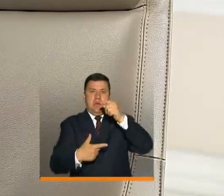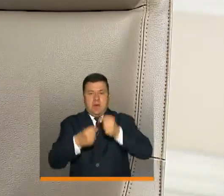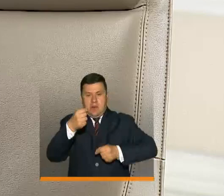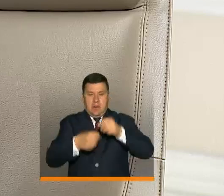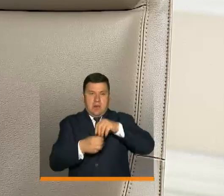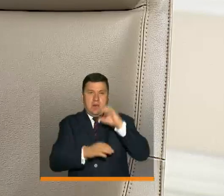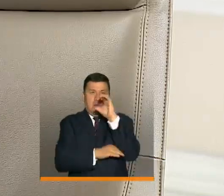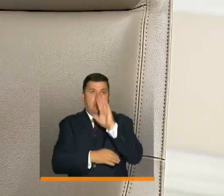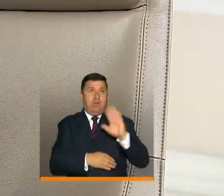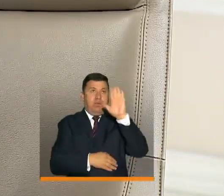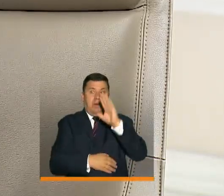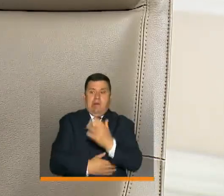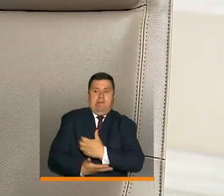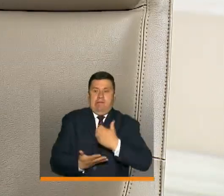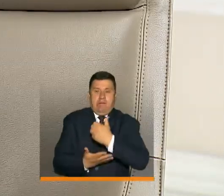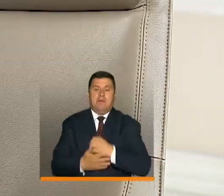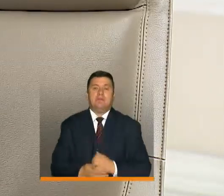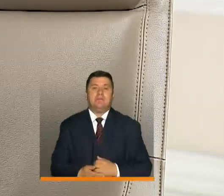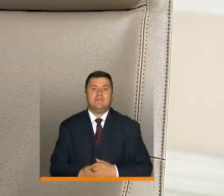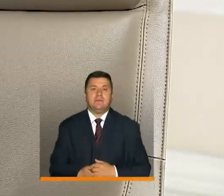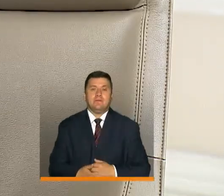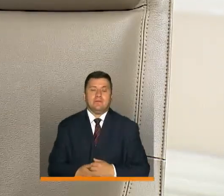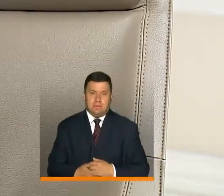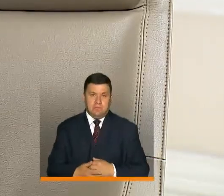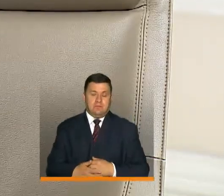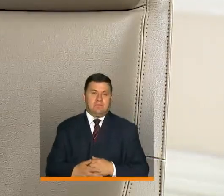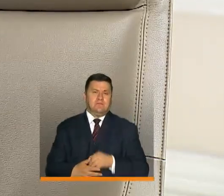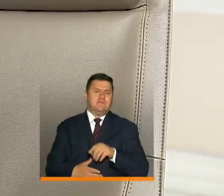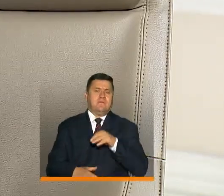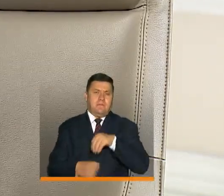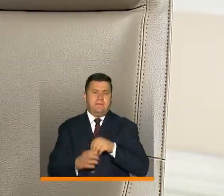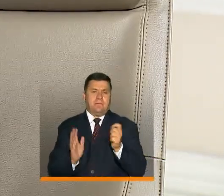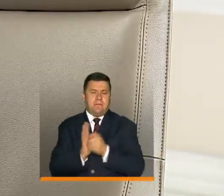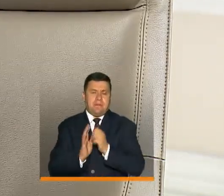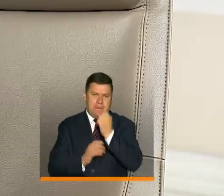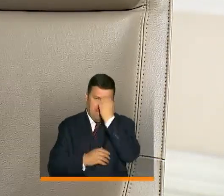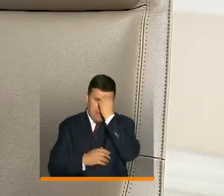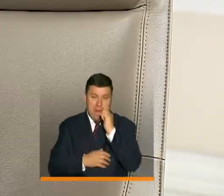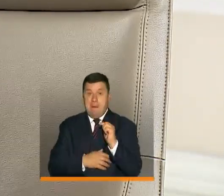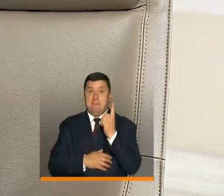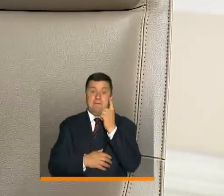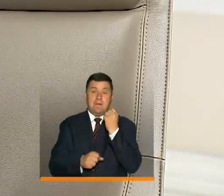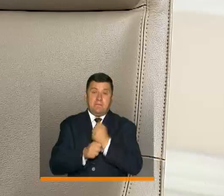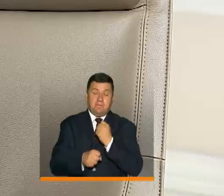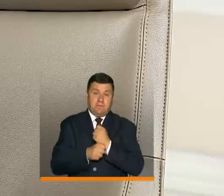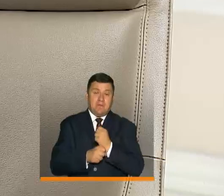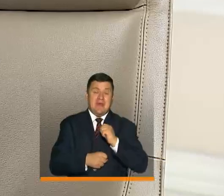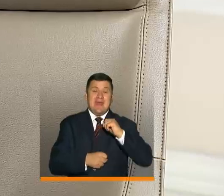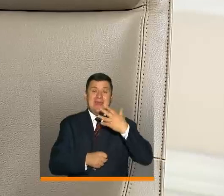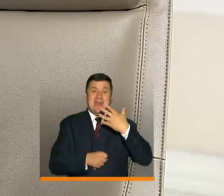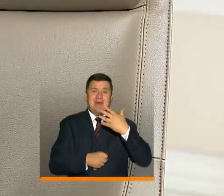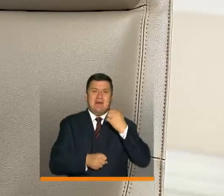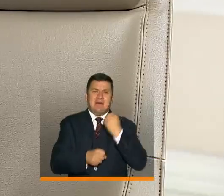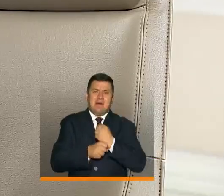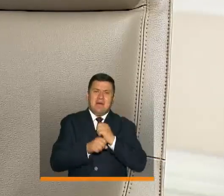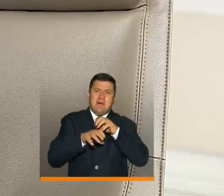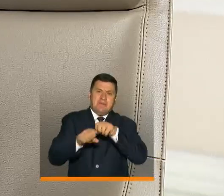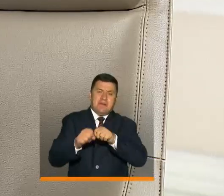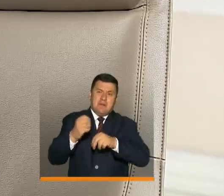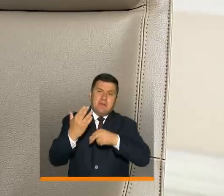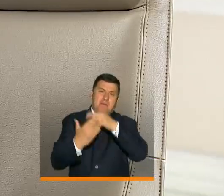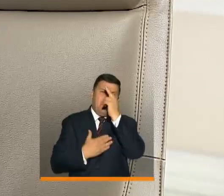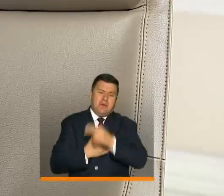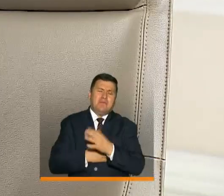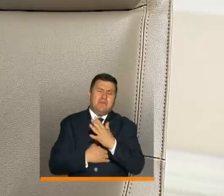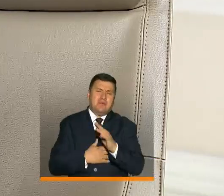economías en las regiones. Y en el caso de las concesiones, es decir, la primera ola de la quinta generación de concesiones,